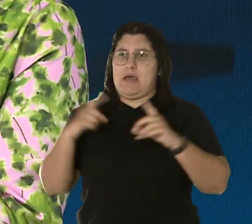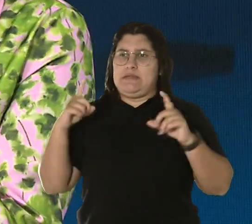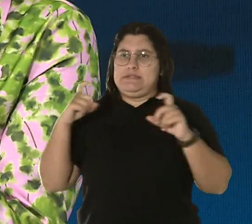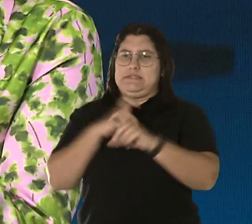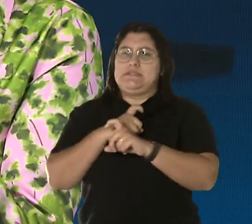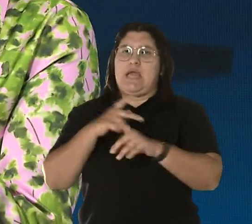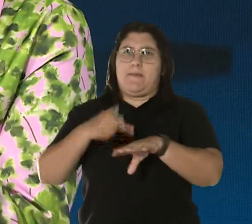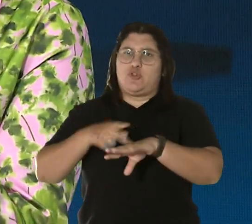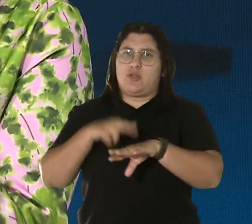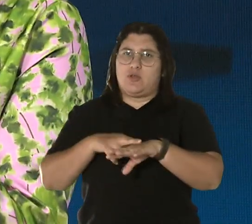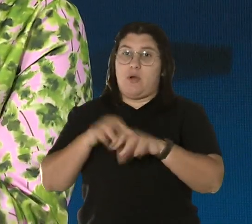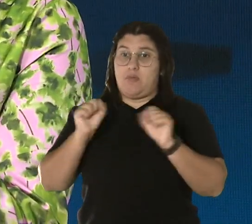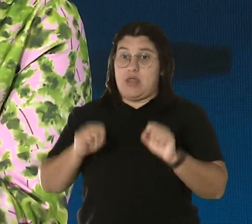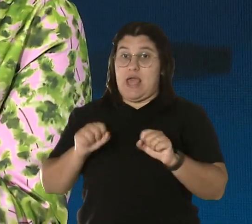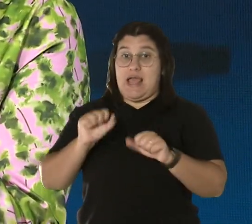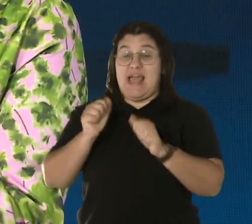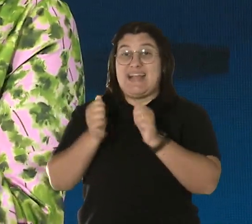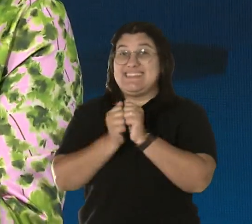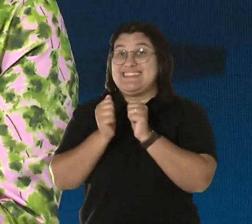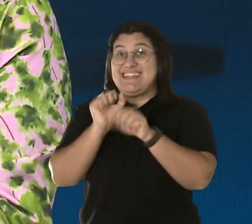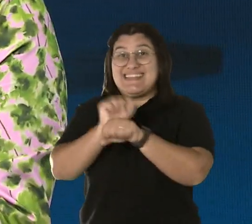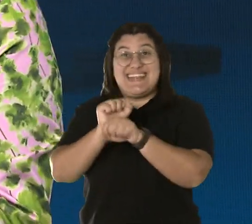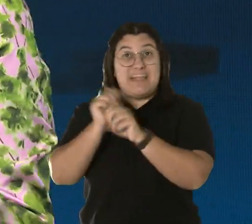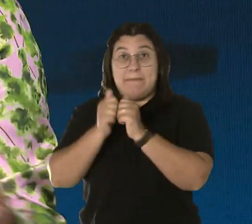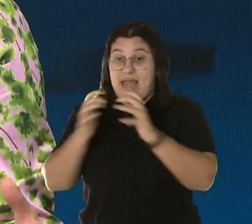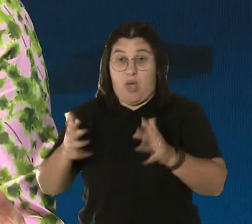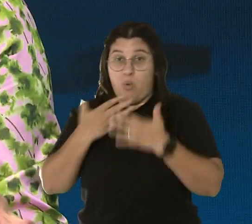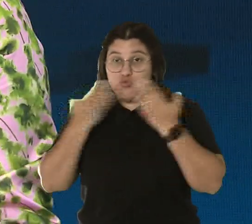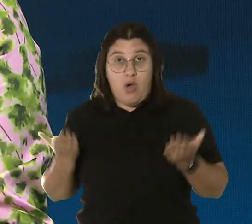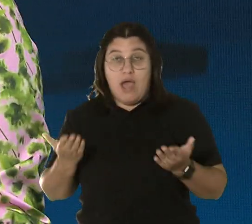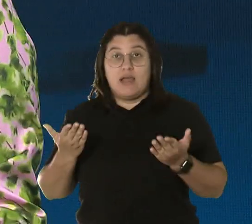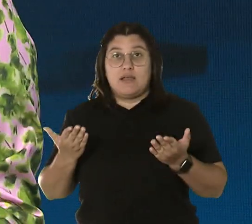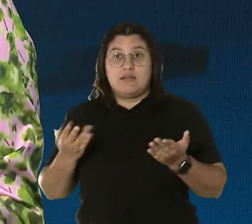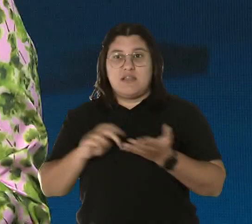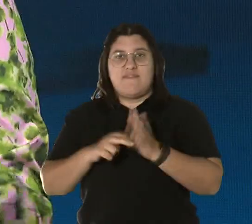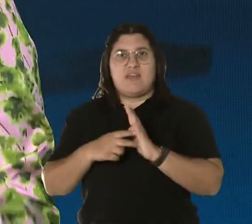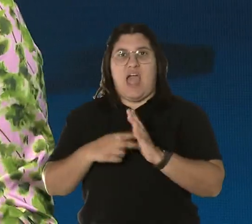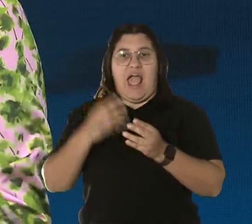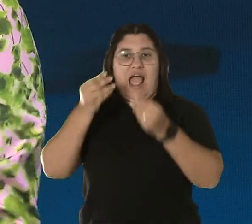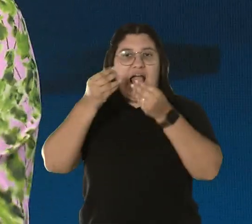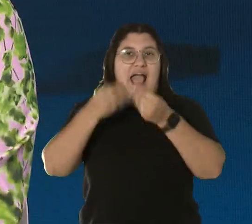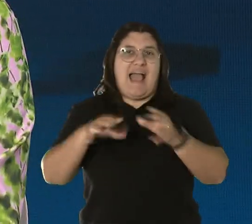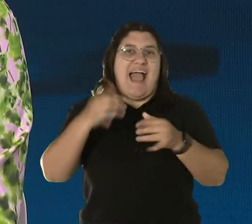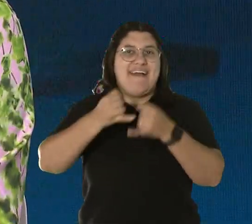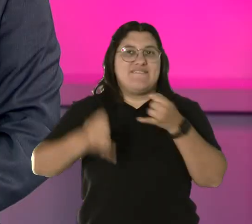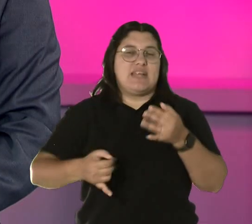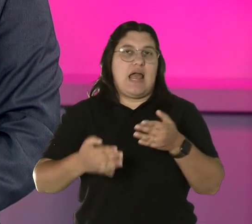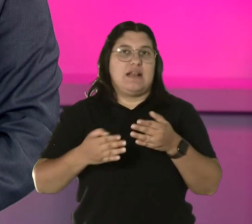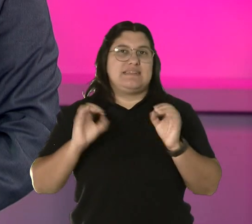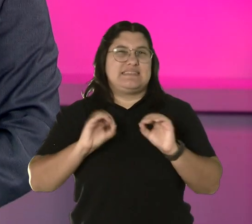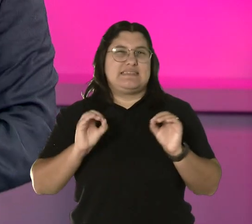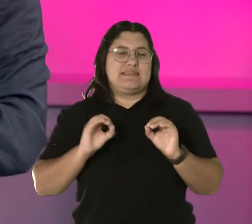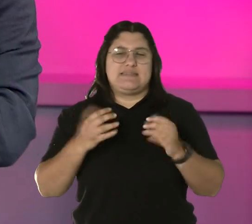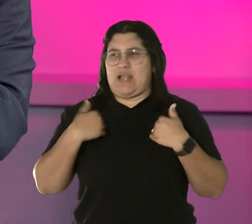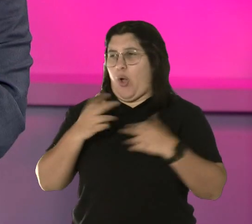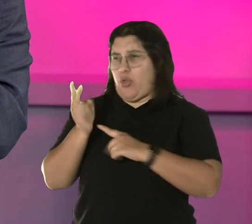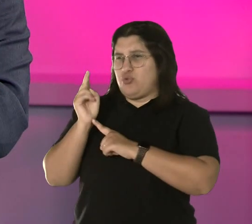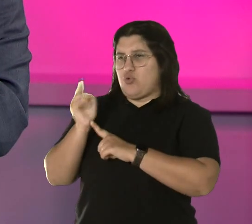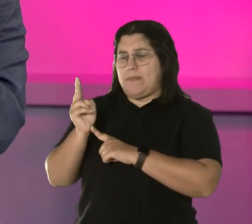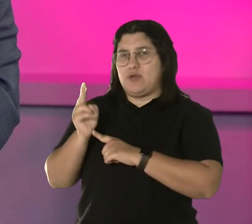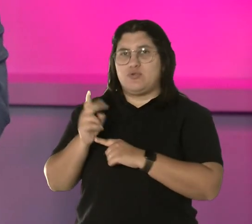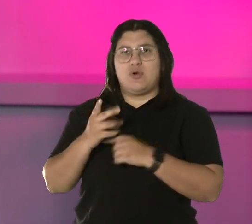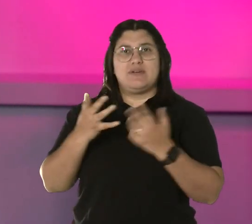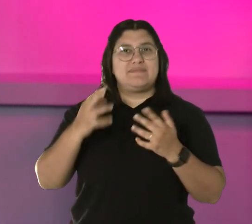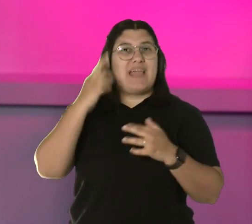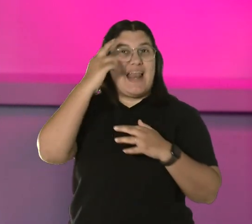pueda aumentar el desempleo y al final nadie gana. O sea, al final nadie gana con esto. Me quedan 2 minutos. Una de las razones